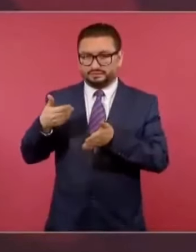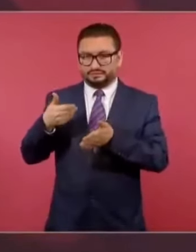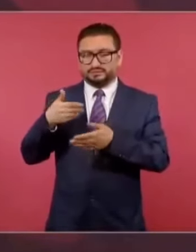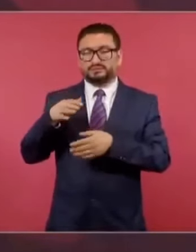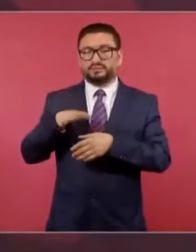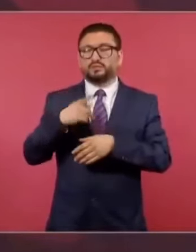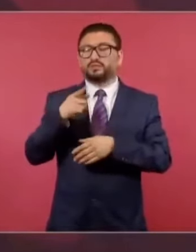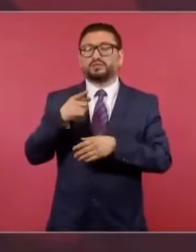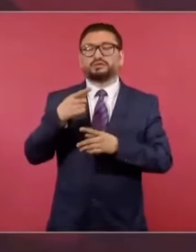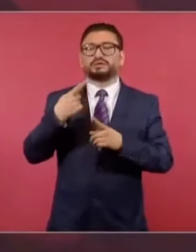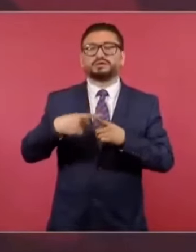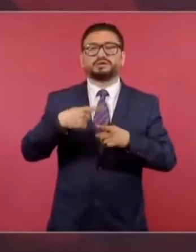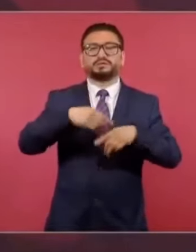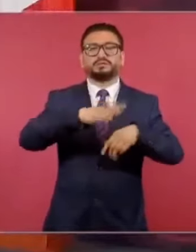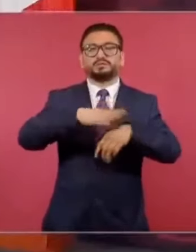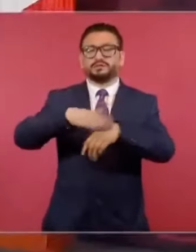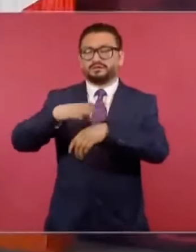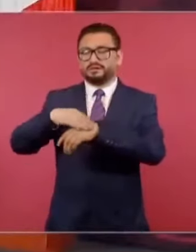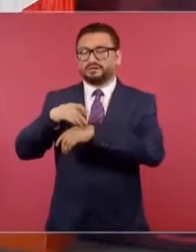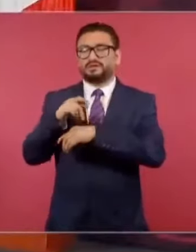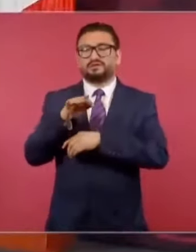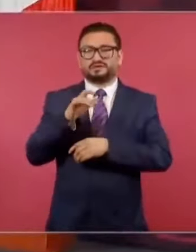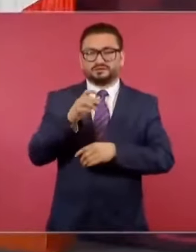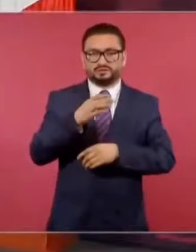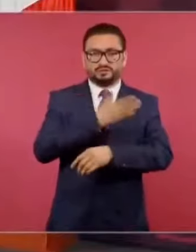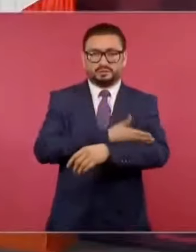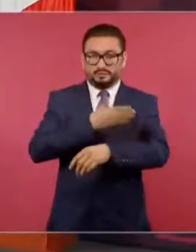hiciera Francisco imadero